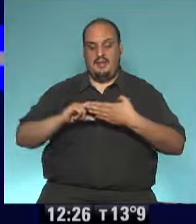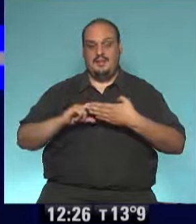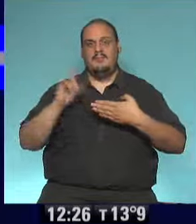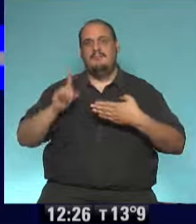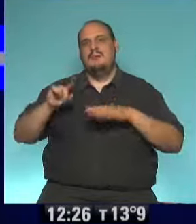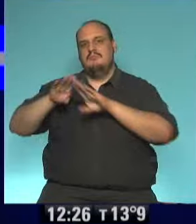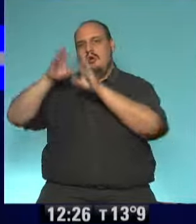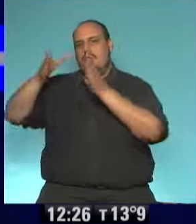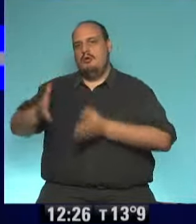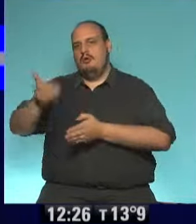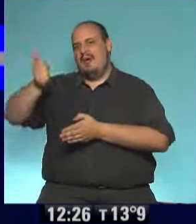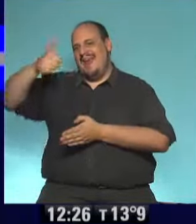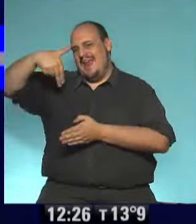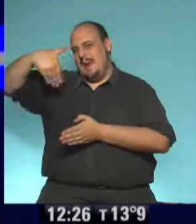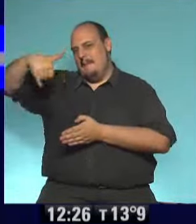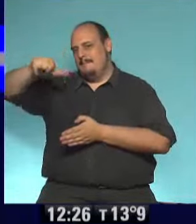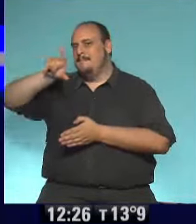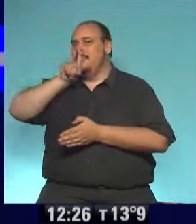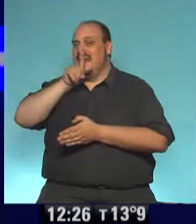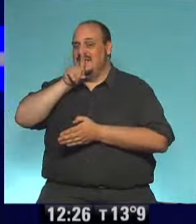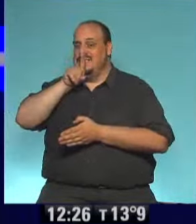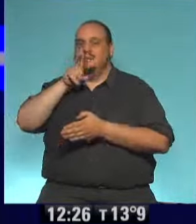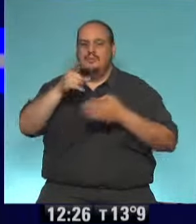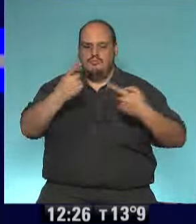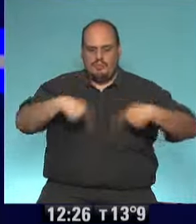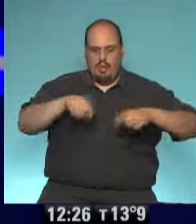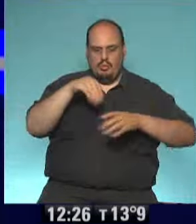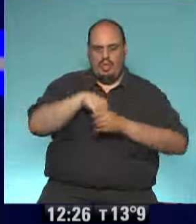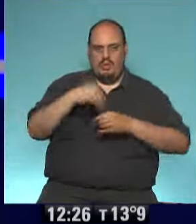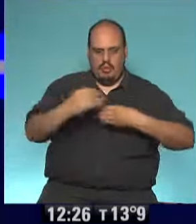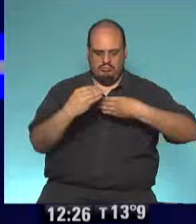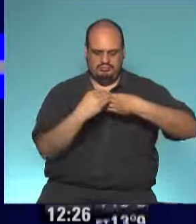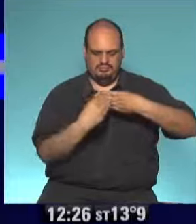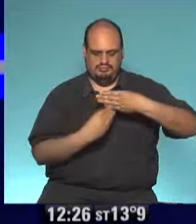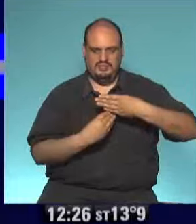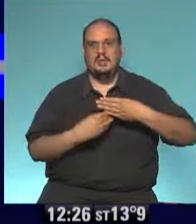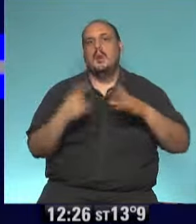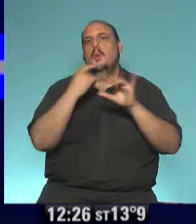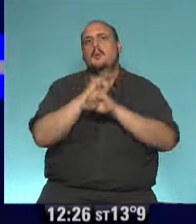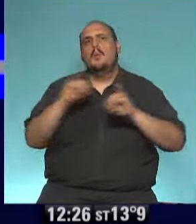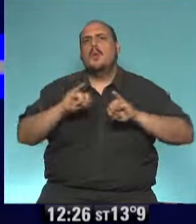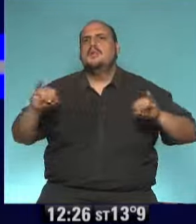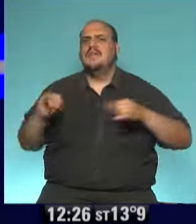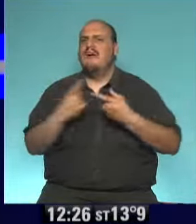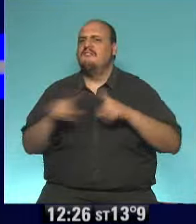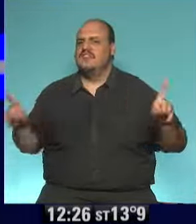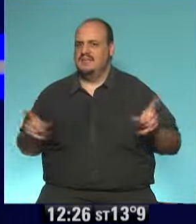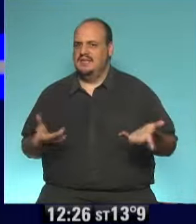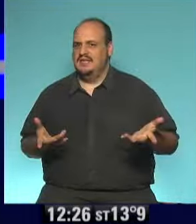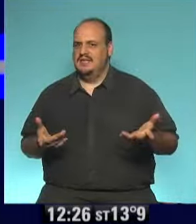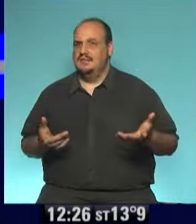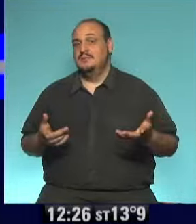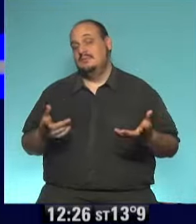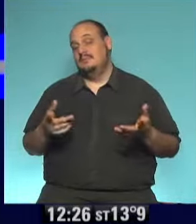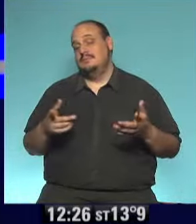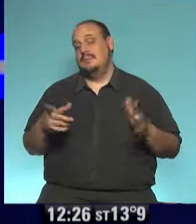ANMAT, deben decir exactamente lo que el producto contiene, en las publicidades nos pasa distinto, que justamente las reglas son